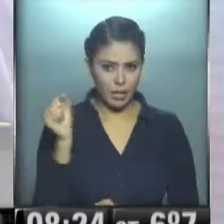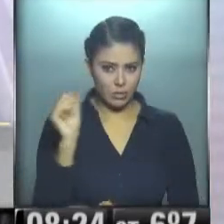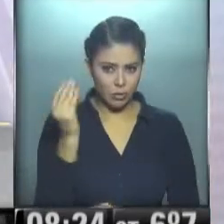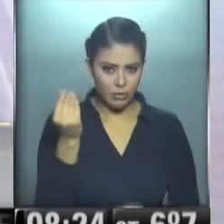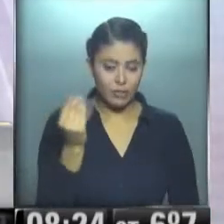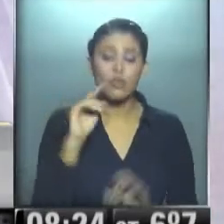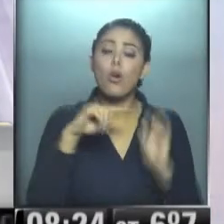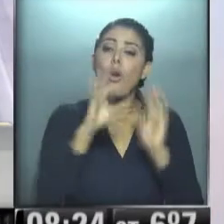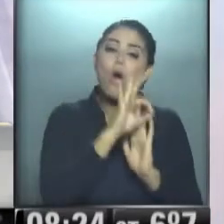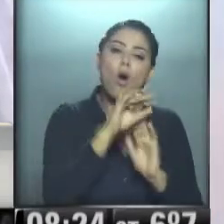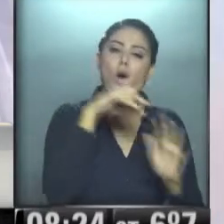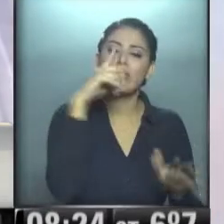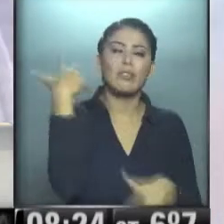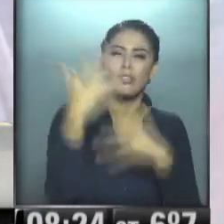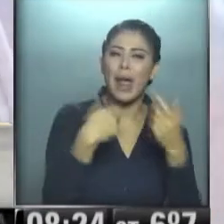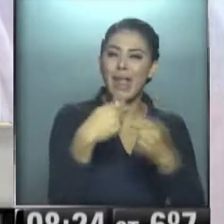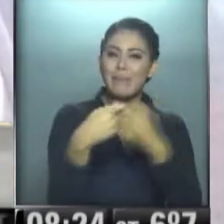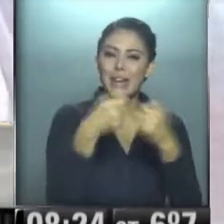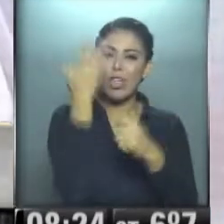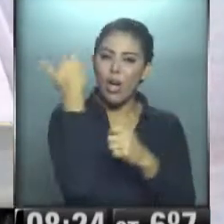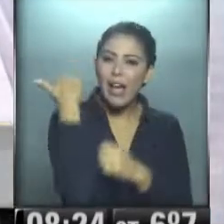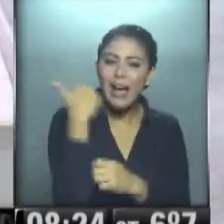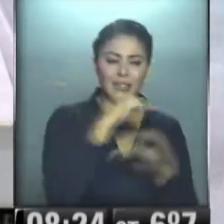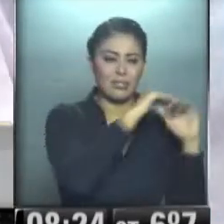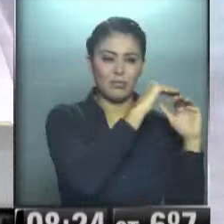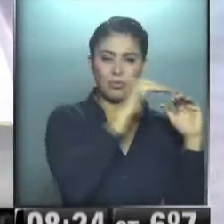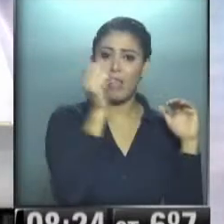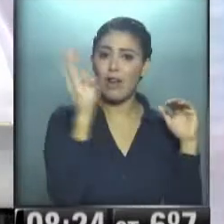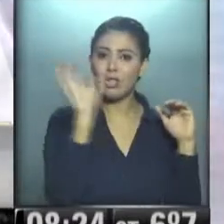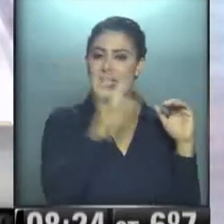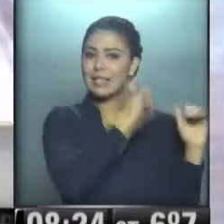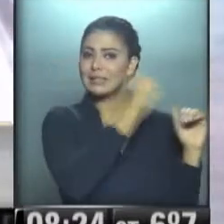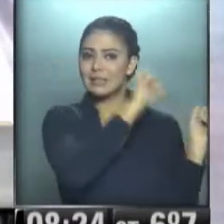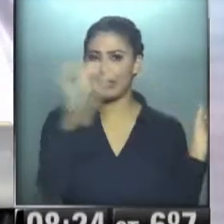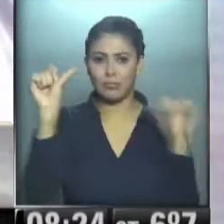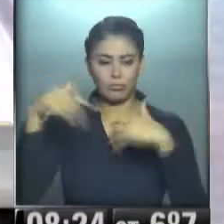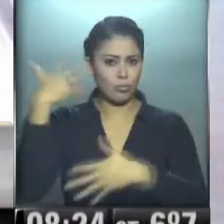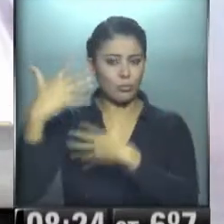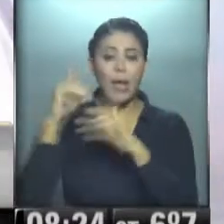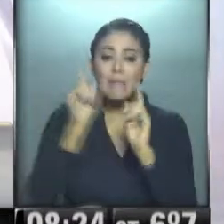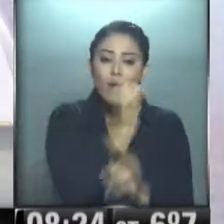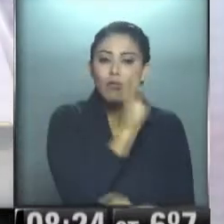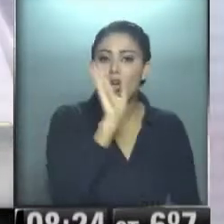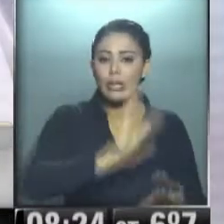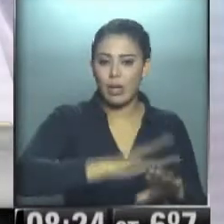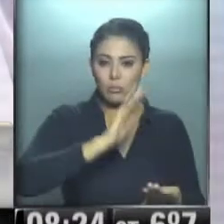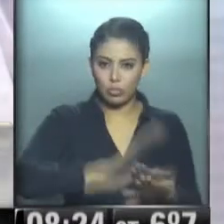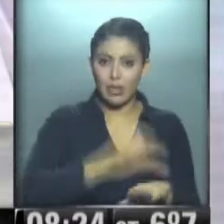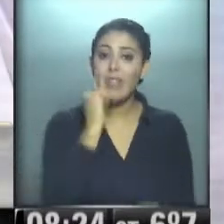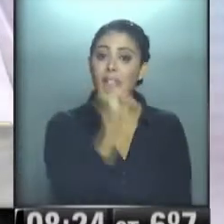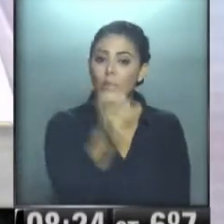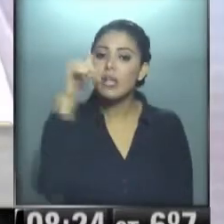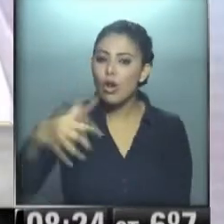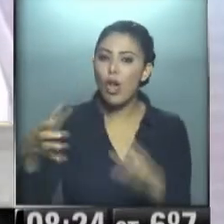sacar de control el mercado el banco central los bancos que están involucrados en esta denuncia que ahora